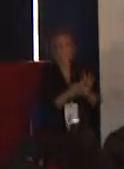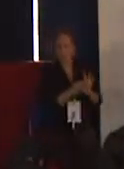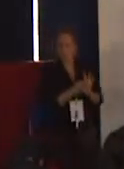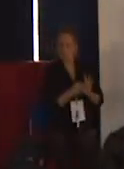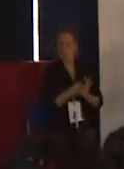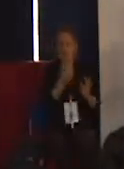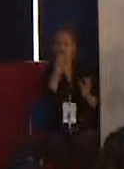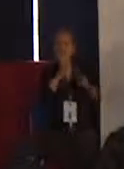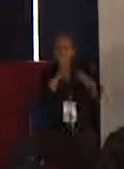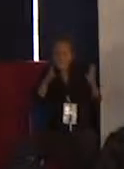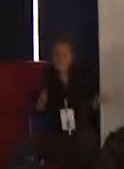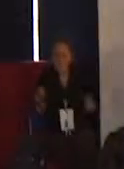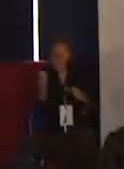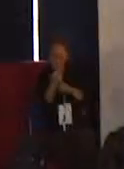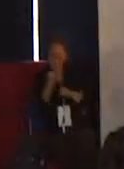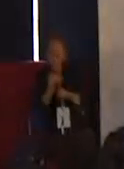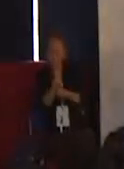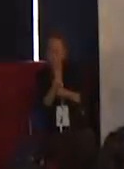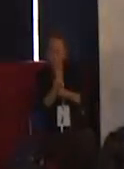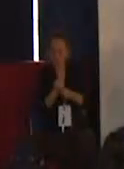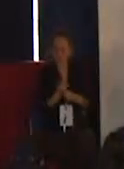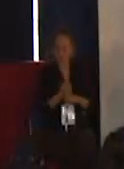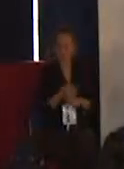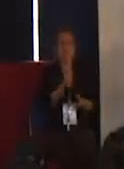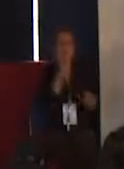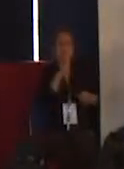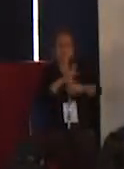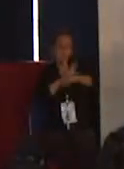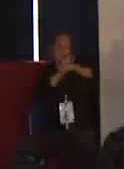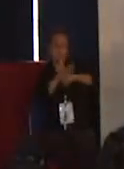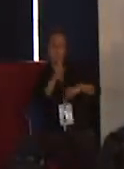si logramos una mesa de trabajo de consentimiento,